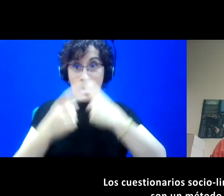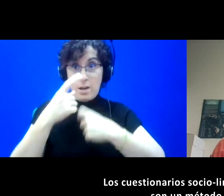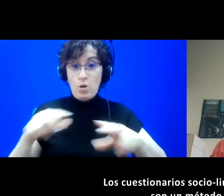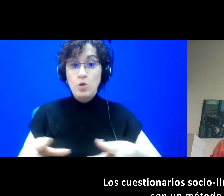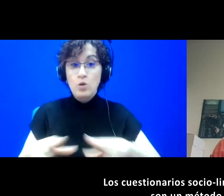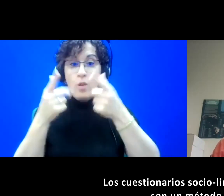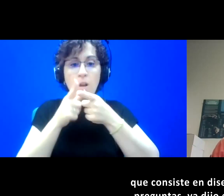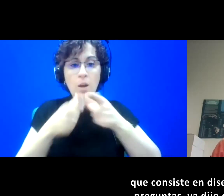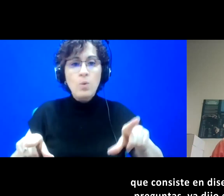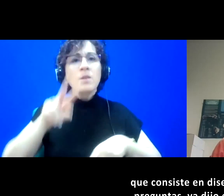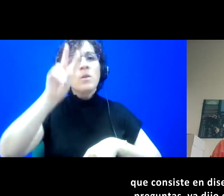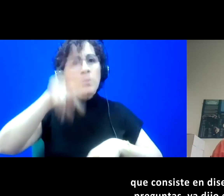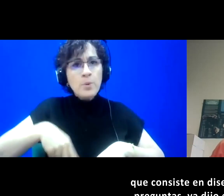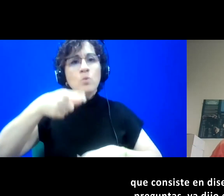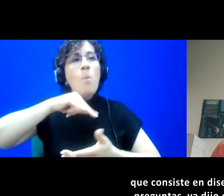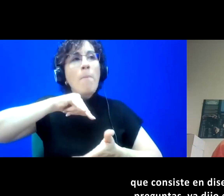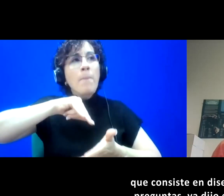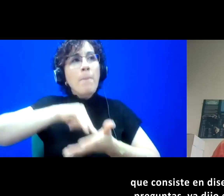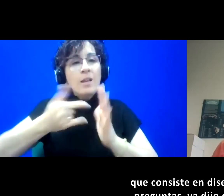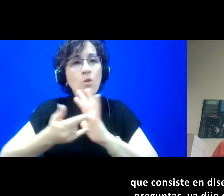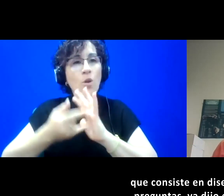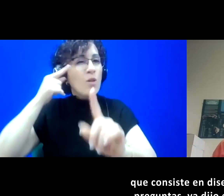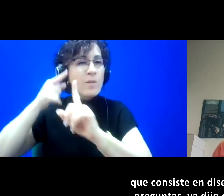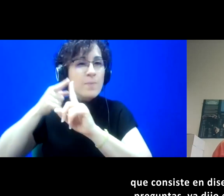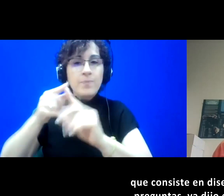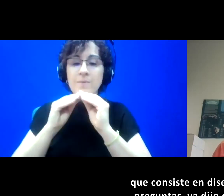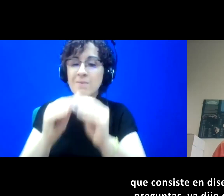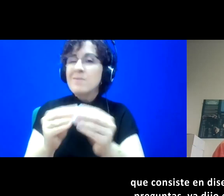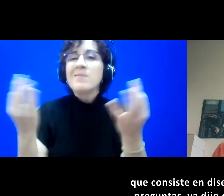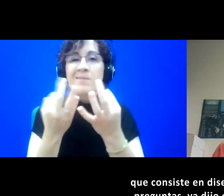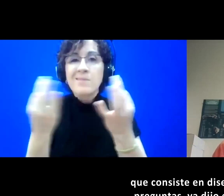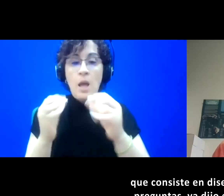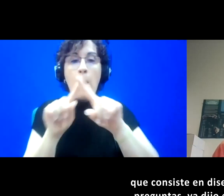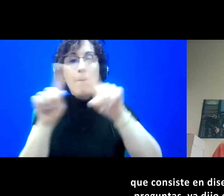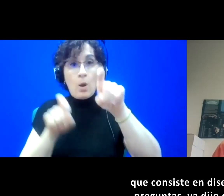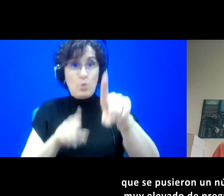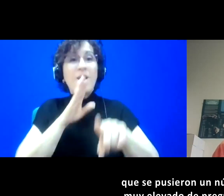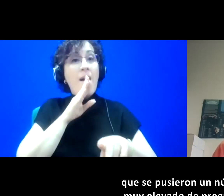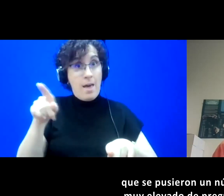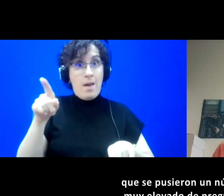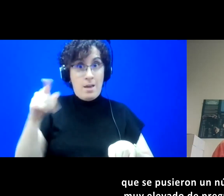un método que consiste en diseñar preguntas. Ya dijo ella que